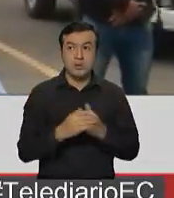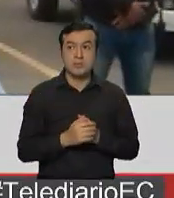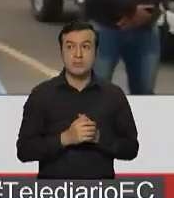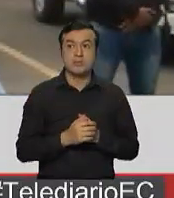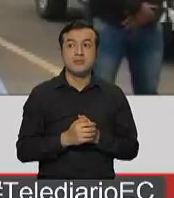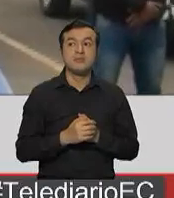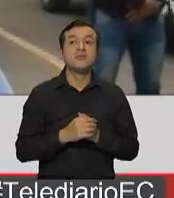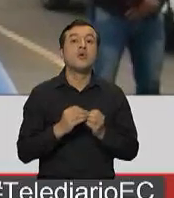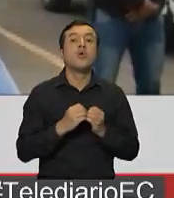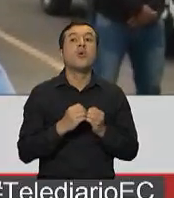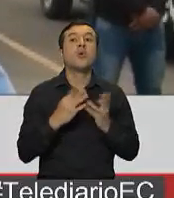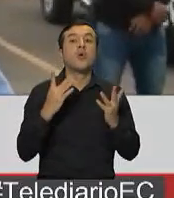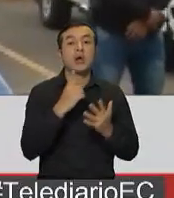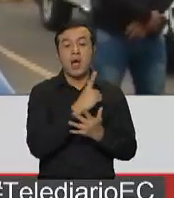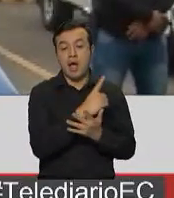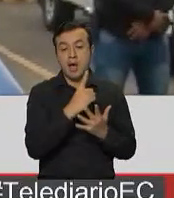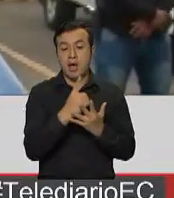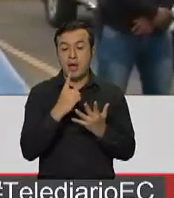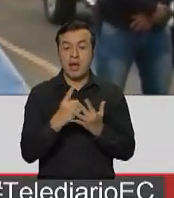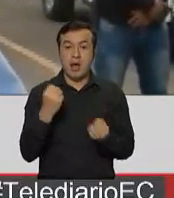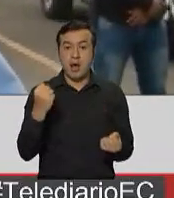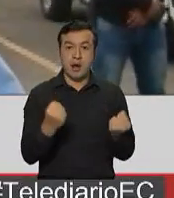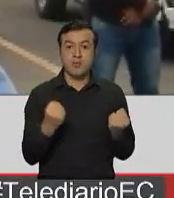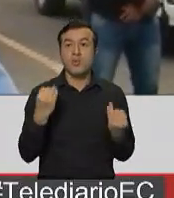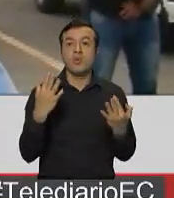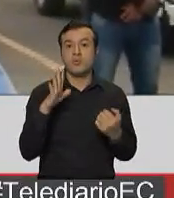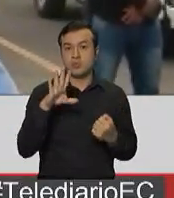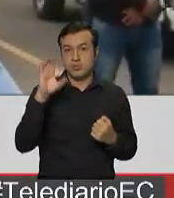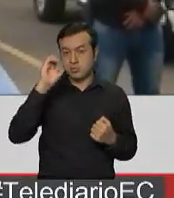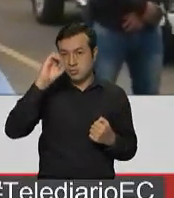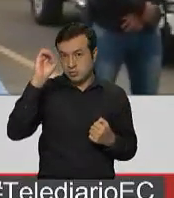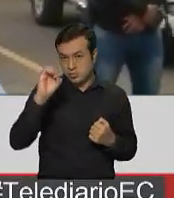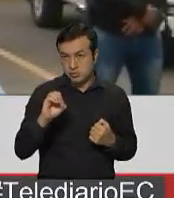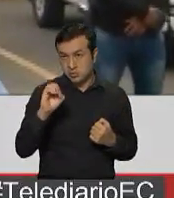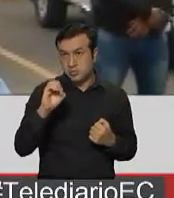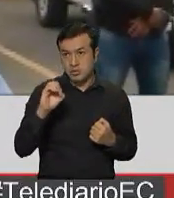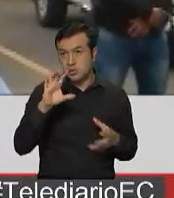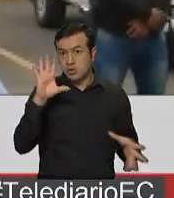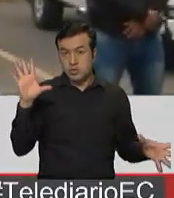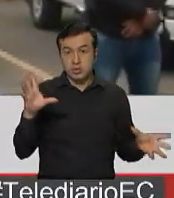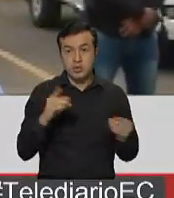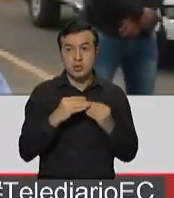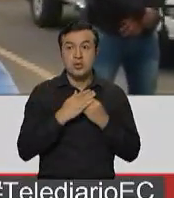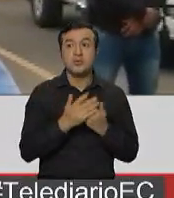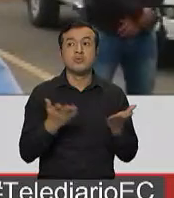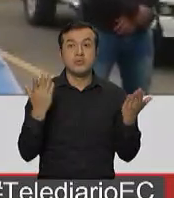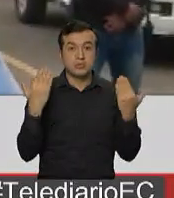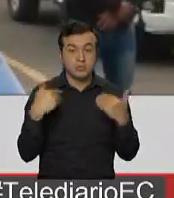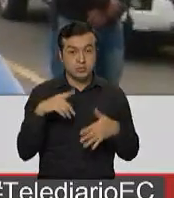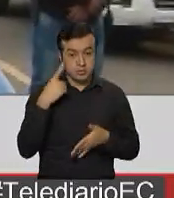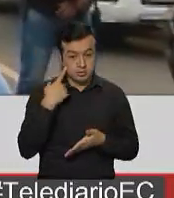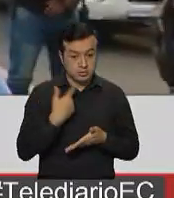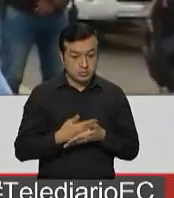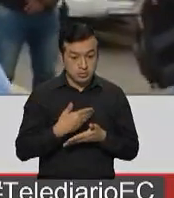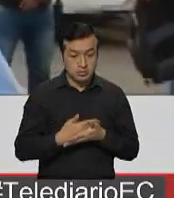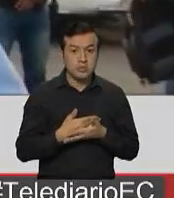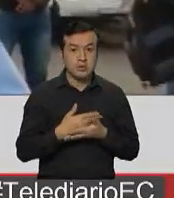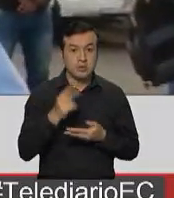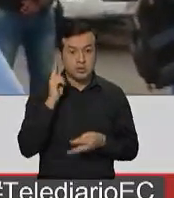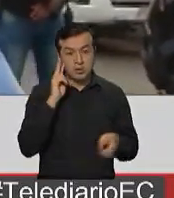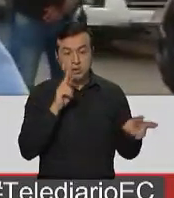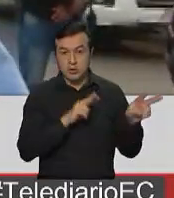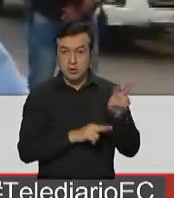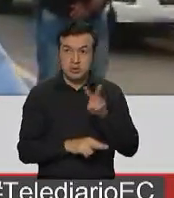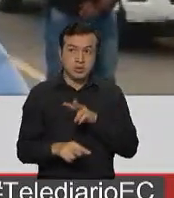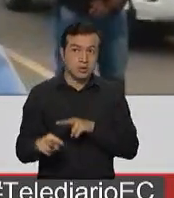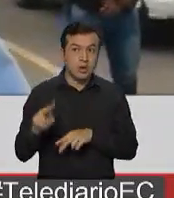capacidad máxima de cada vehículo hasta el momento es el 50%. Este aforo físico lo estamos constatando de manera aleatoria. Sin